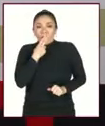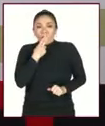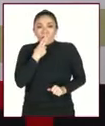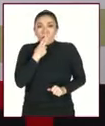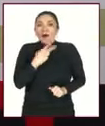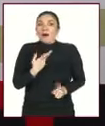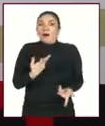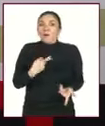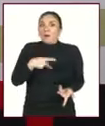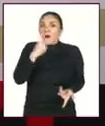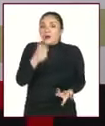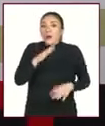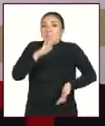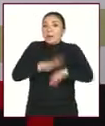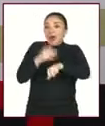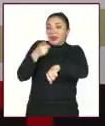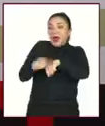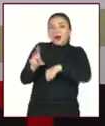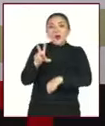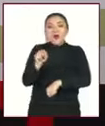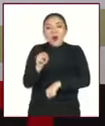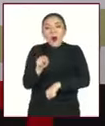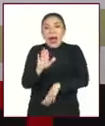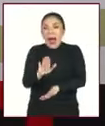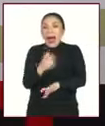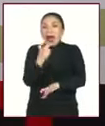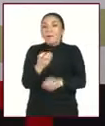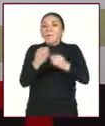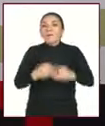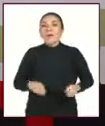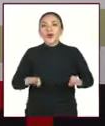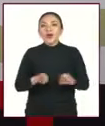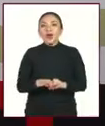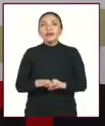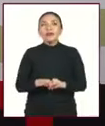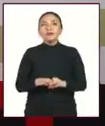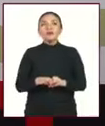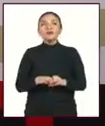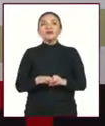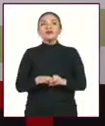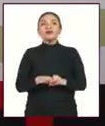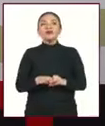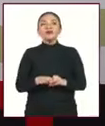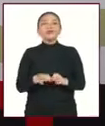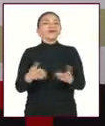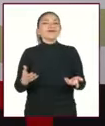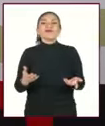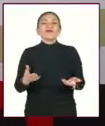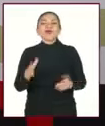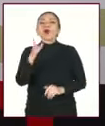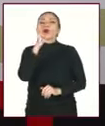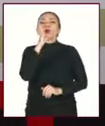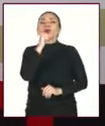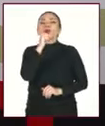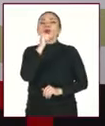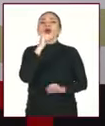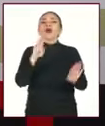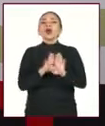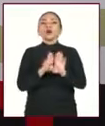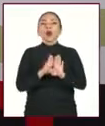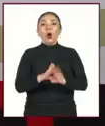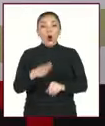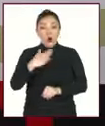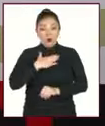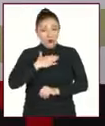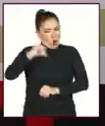generar más daño, pues es importante, no podemos decir, hoy no me voy a poner